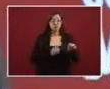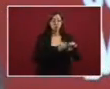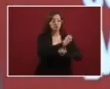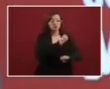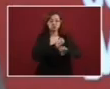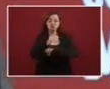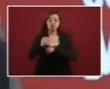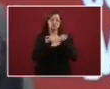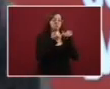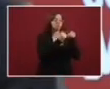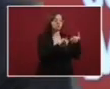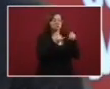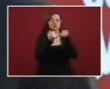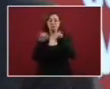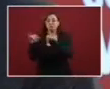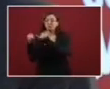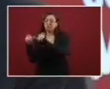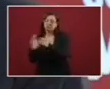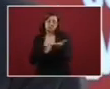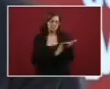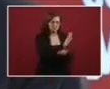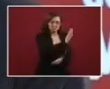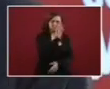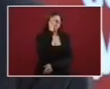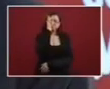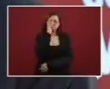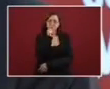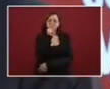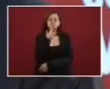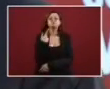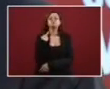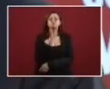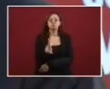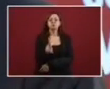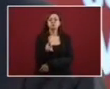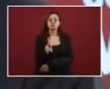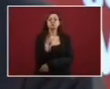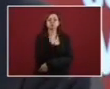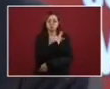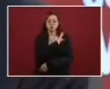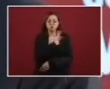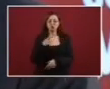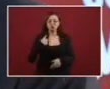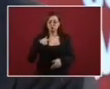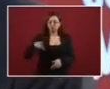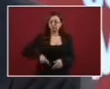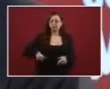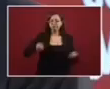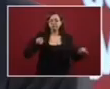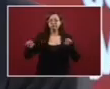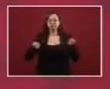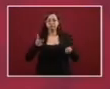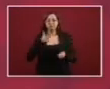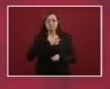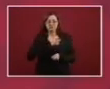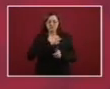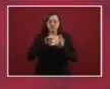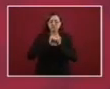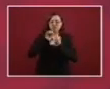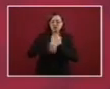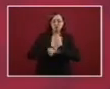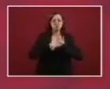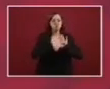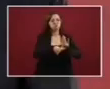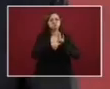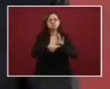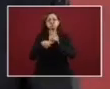como a otros poderes pero si se puede gobernar con el ejemplo y eso